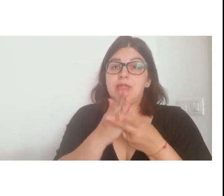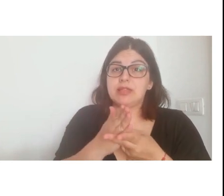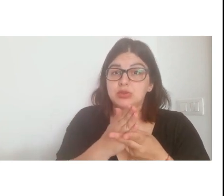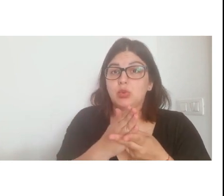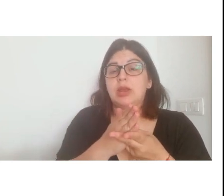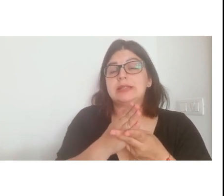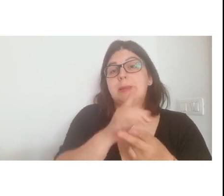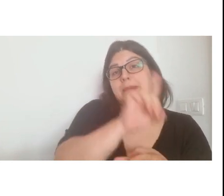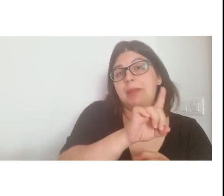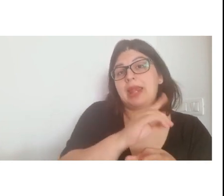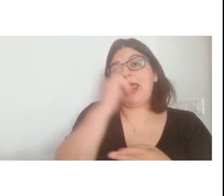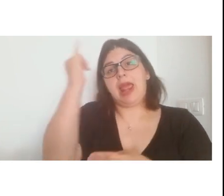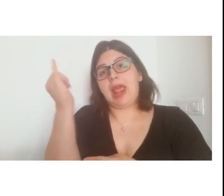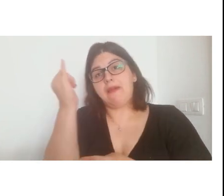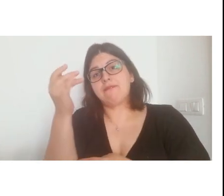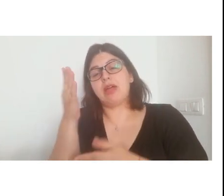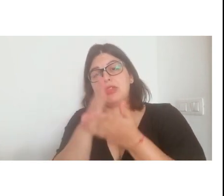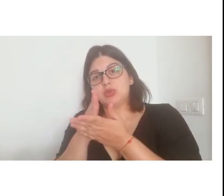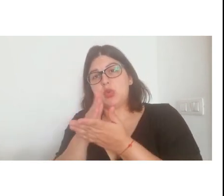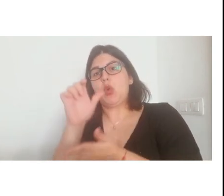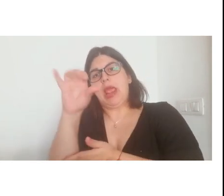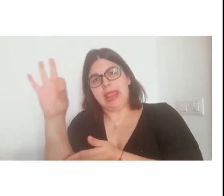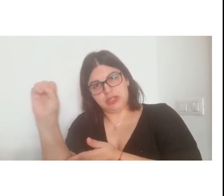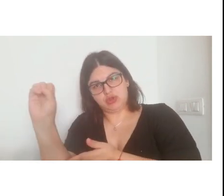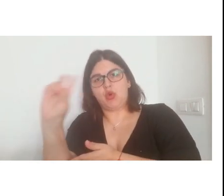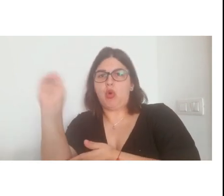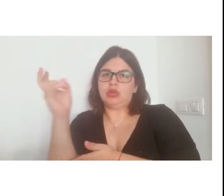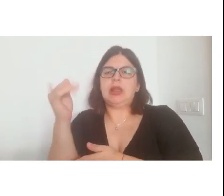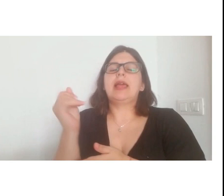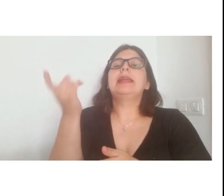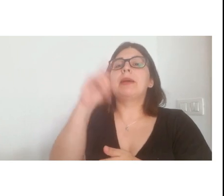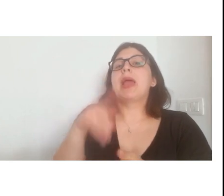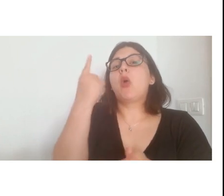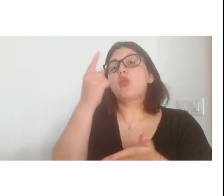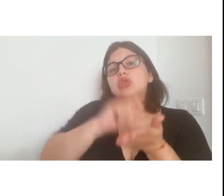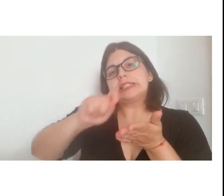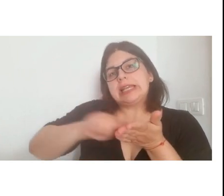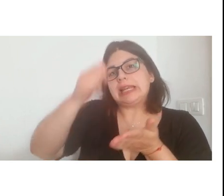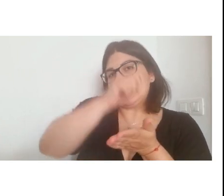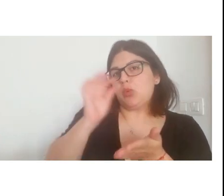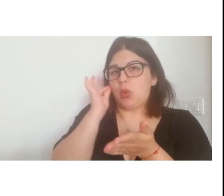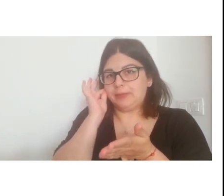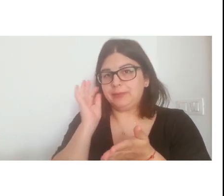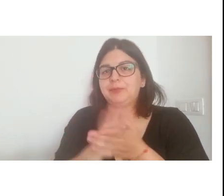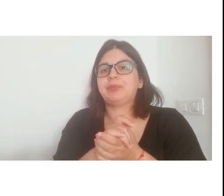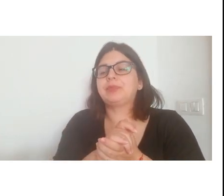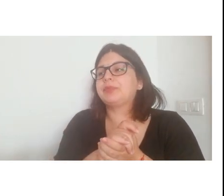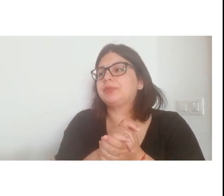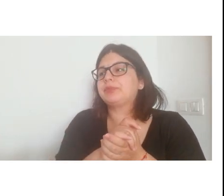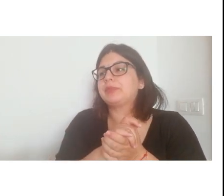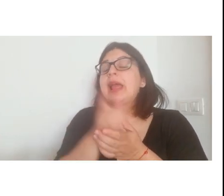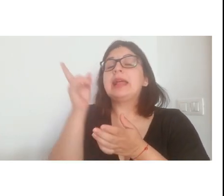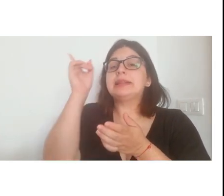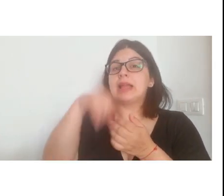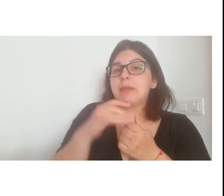educación primaria e xefa de estudios de da ESO, é un secretario ou secretaria. Tamén conta con